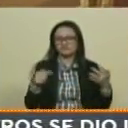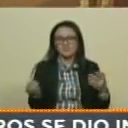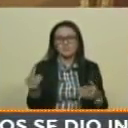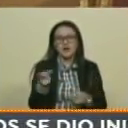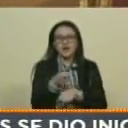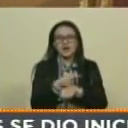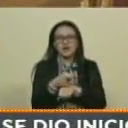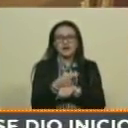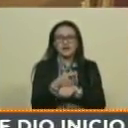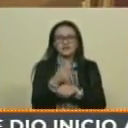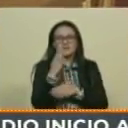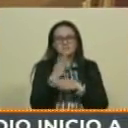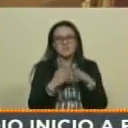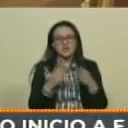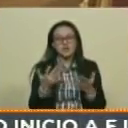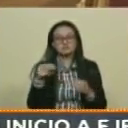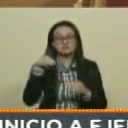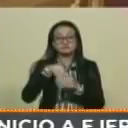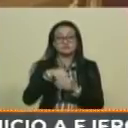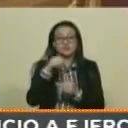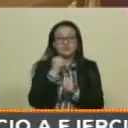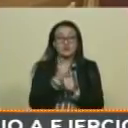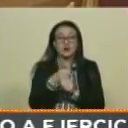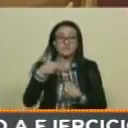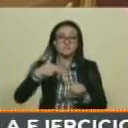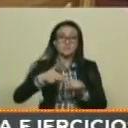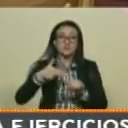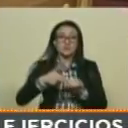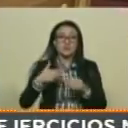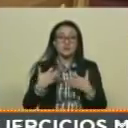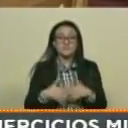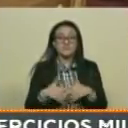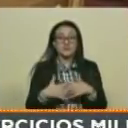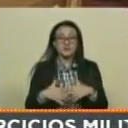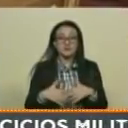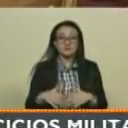altos y medios de la industria petrolera. Pero hay un tema que también